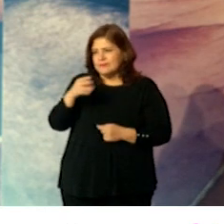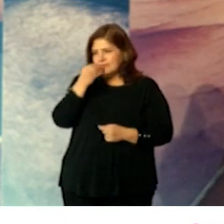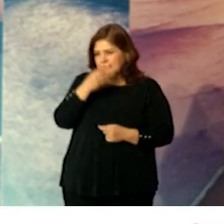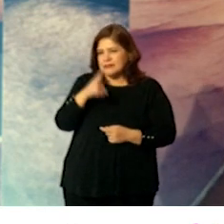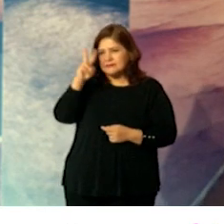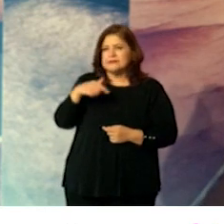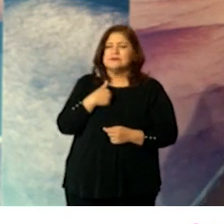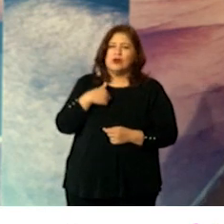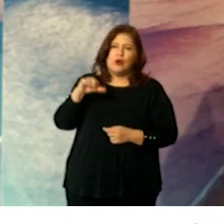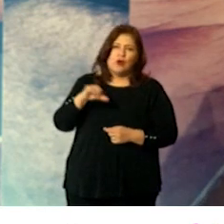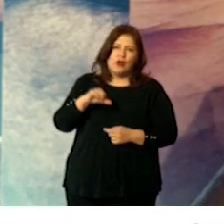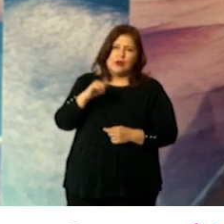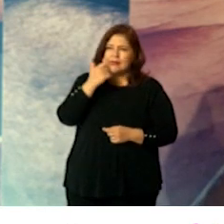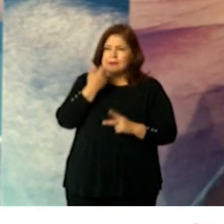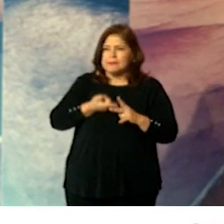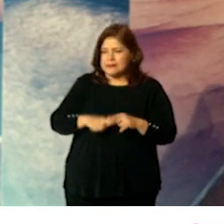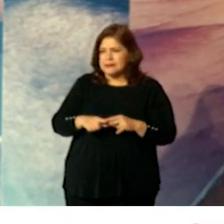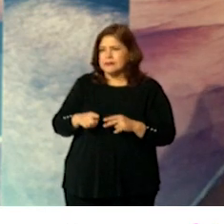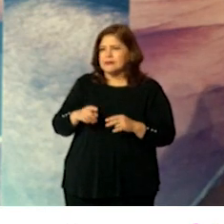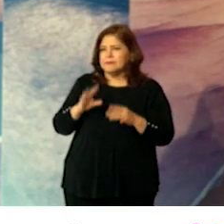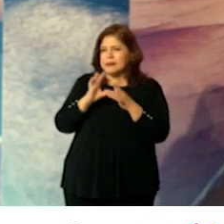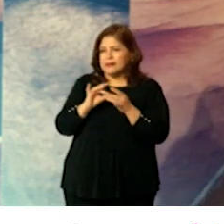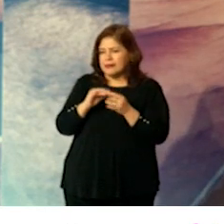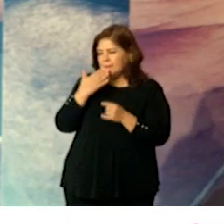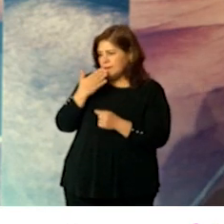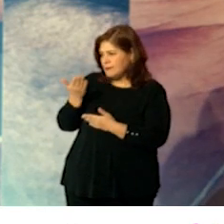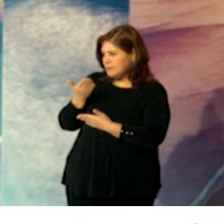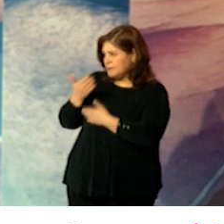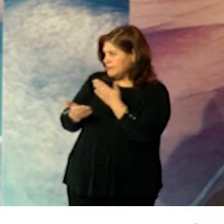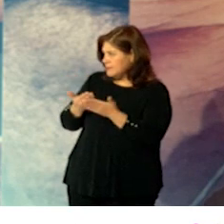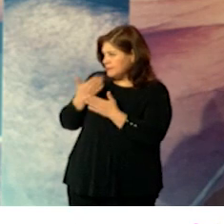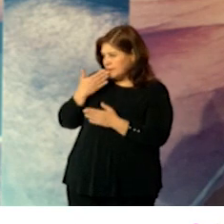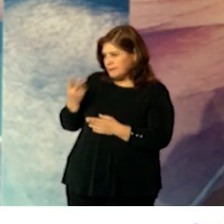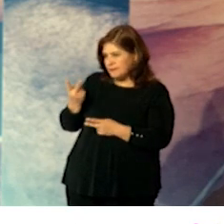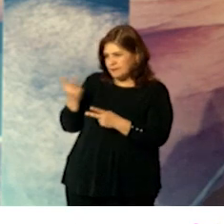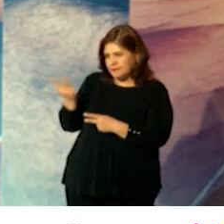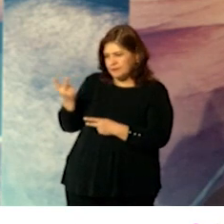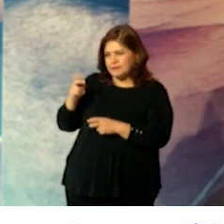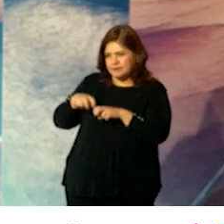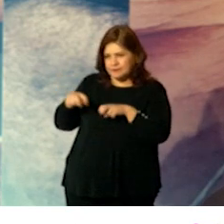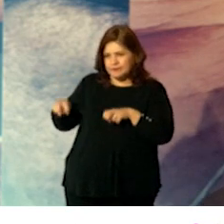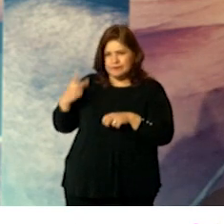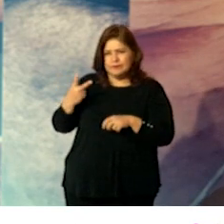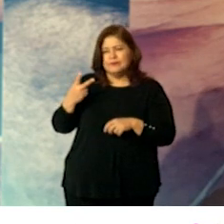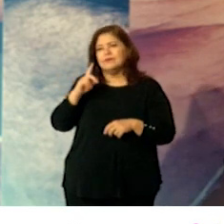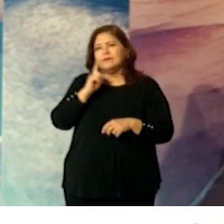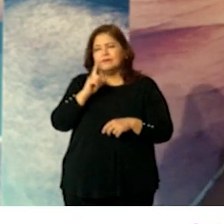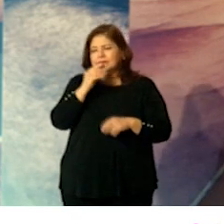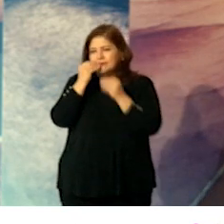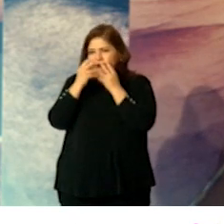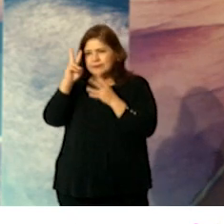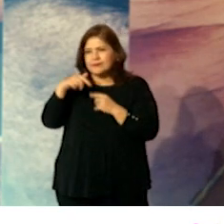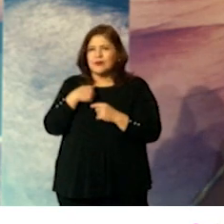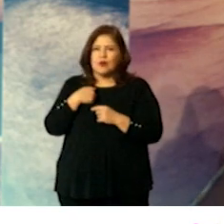eso pues yo voy a arrancar dándole una cordial bienvenida a nuestras panelistas, unas maravillosas mujeres con las que tengo